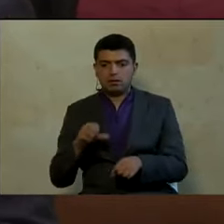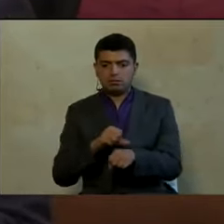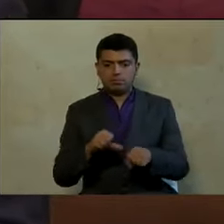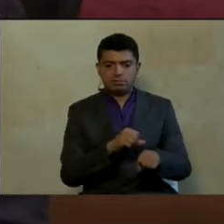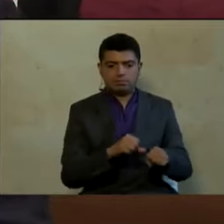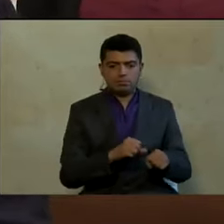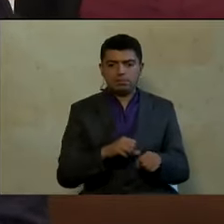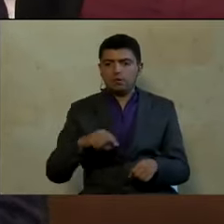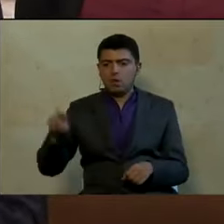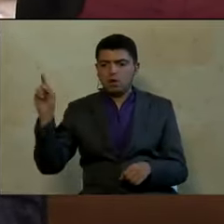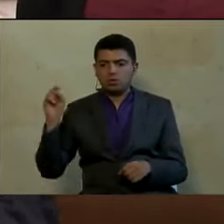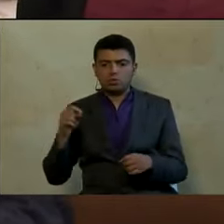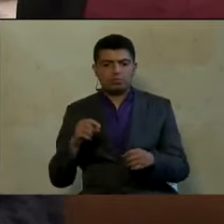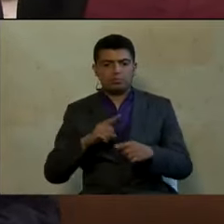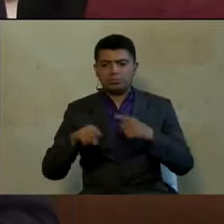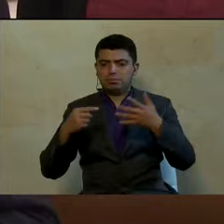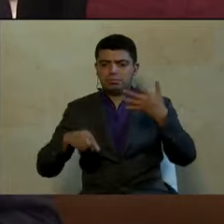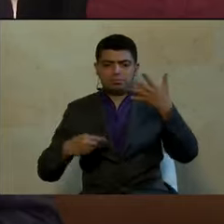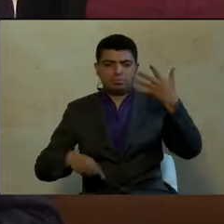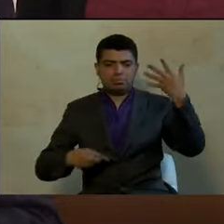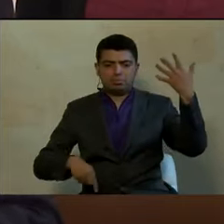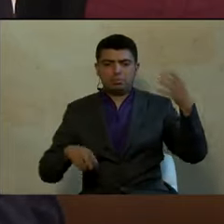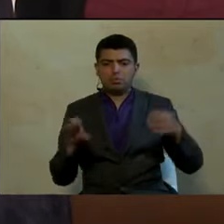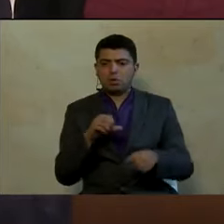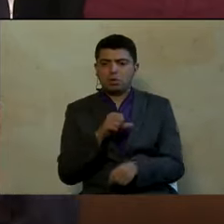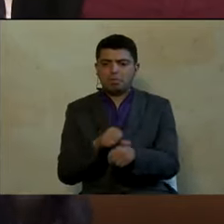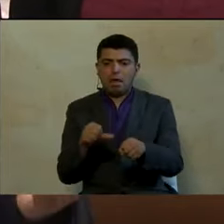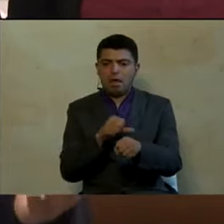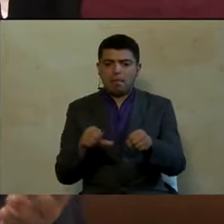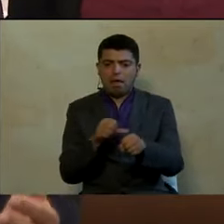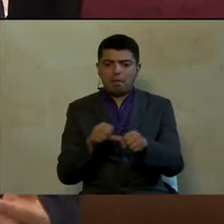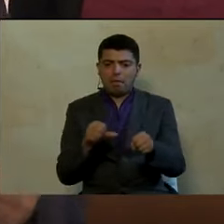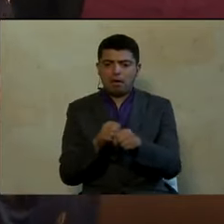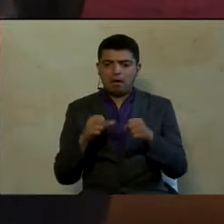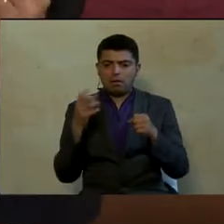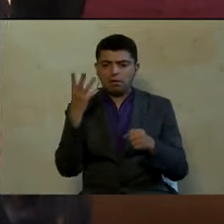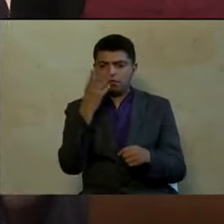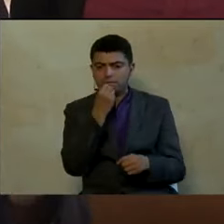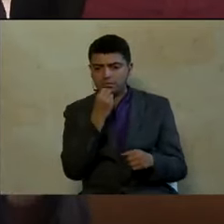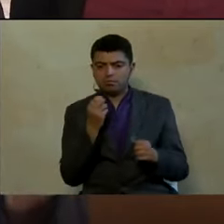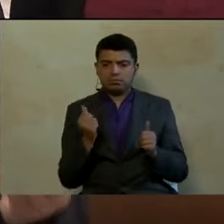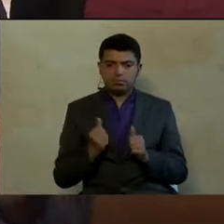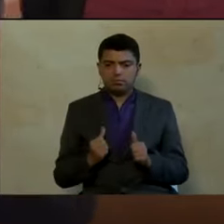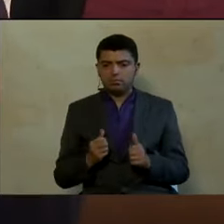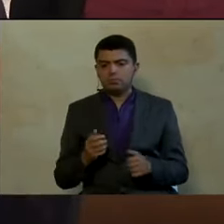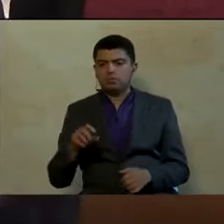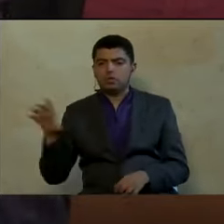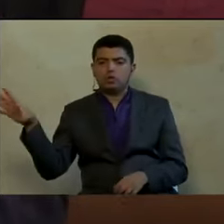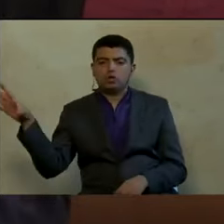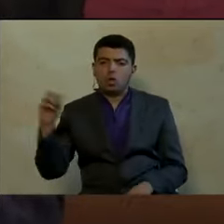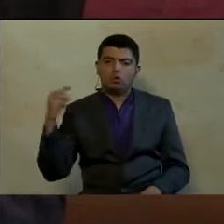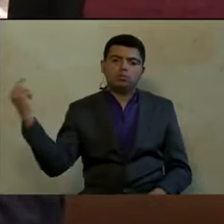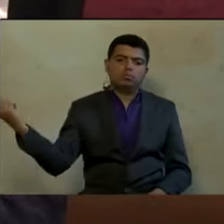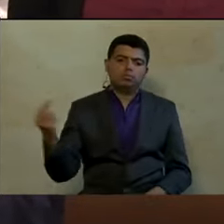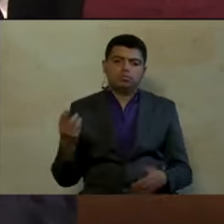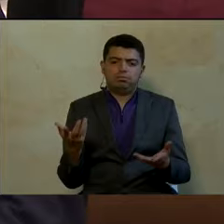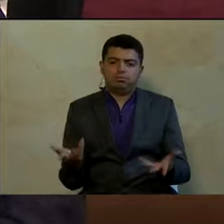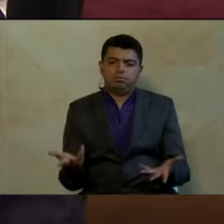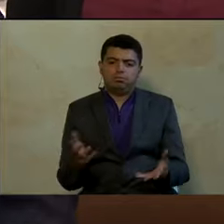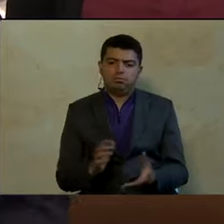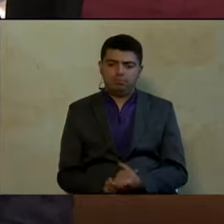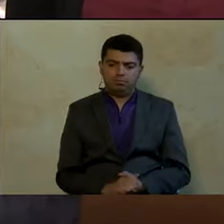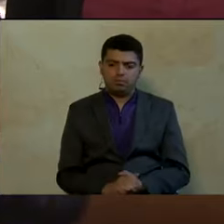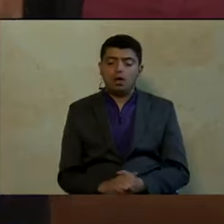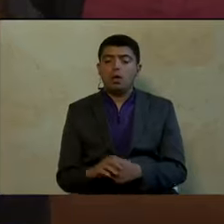estético un cosmético un cosmetólogo por eso compañero Lemus con todo el corazón le digo ojalá